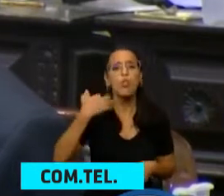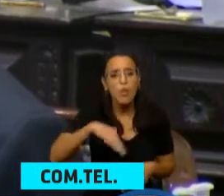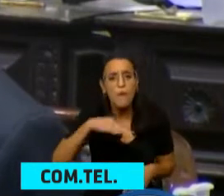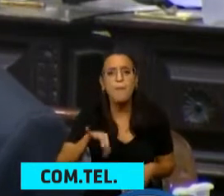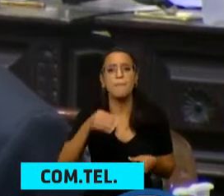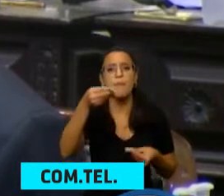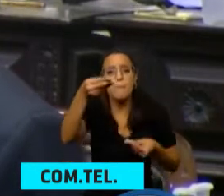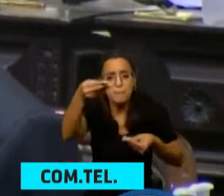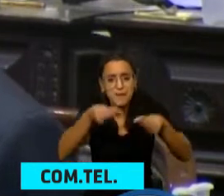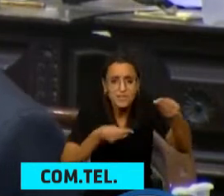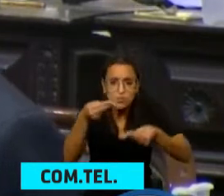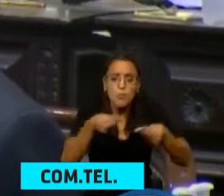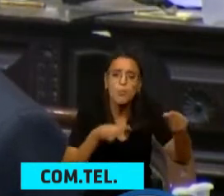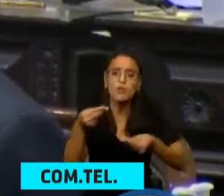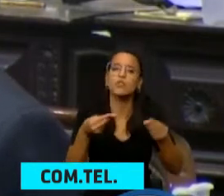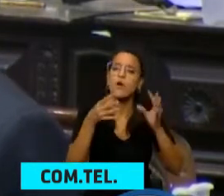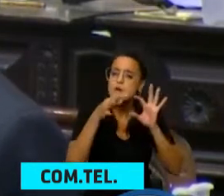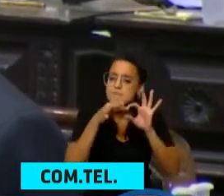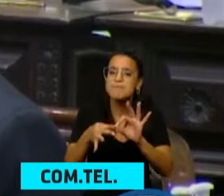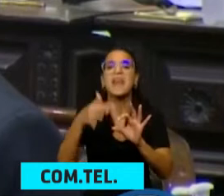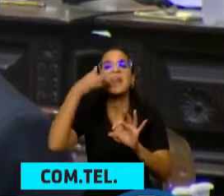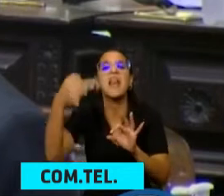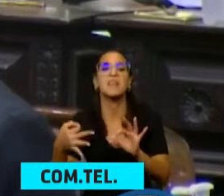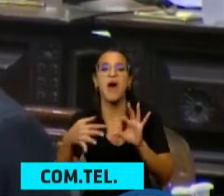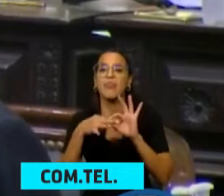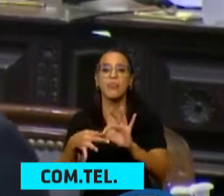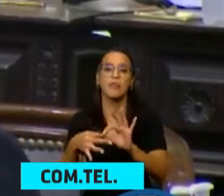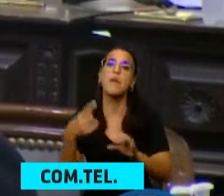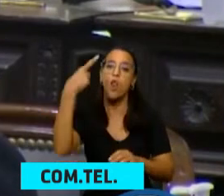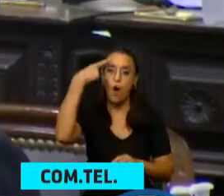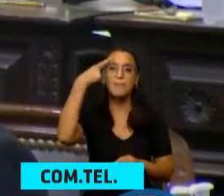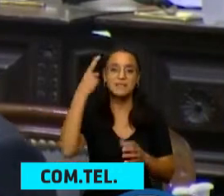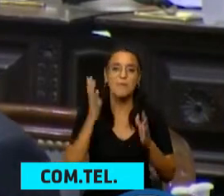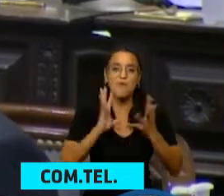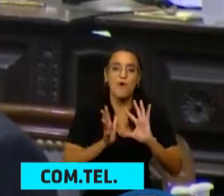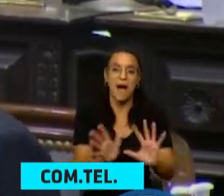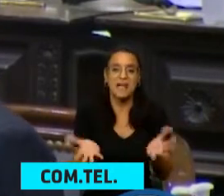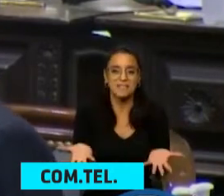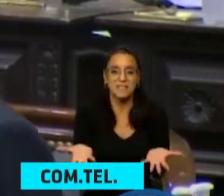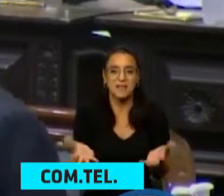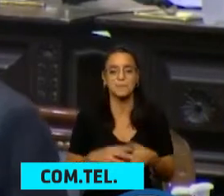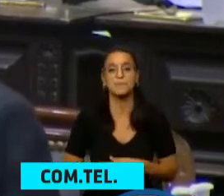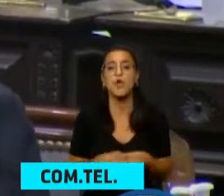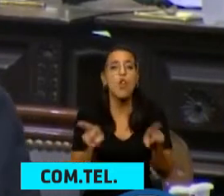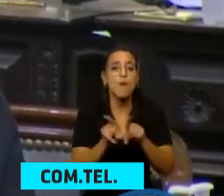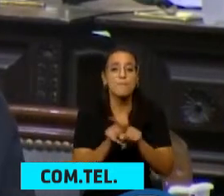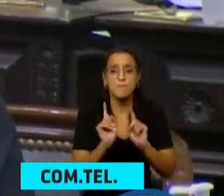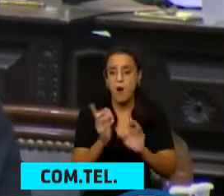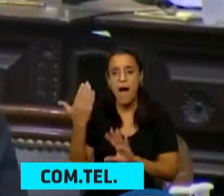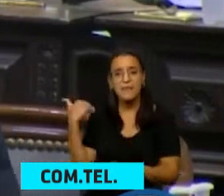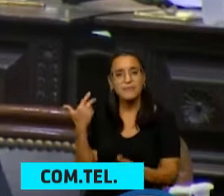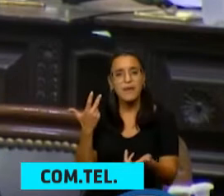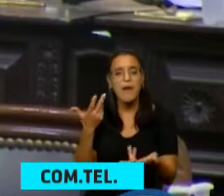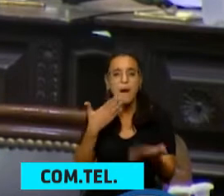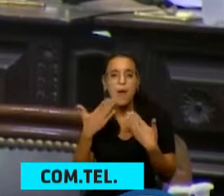particularidad que como nosotros en Córdoba ya tenemos la boleta única, entonces nos vamos a acoplar a la nacional. Claro. Si vos querés tener o